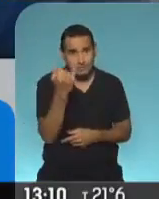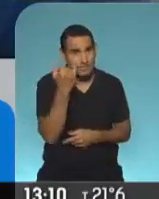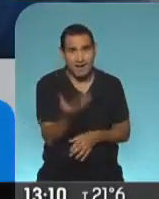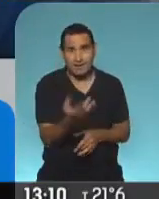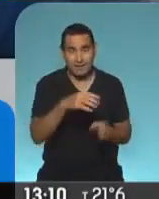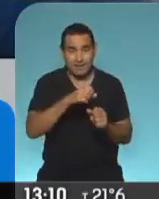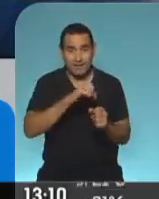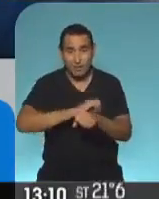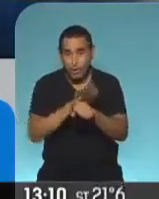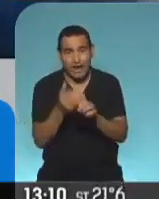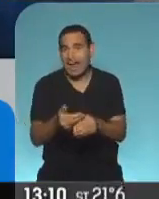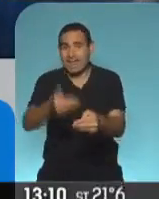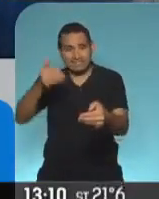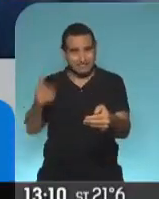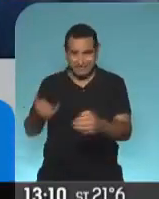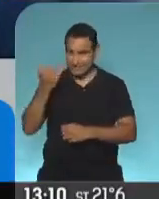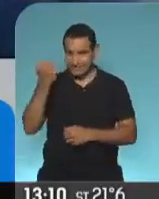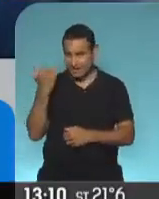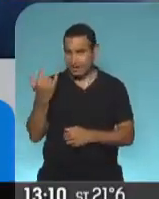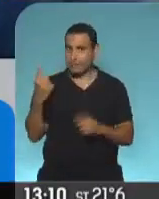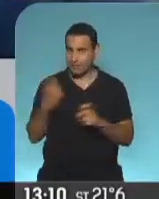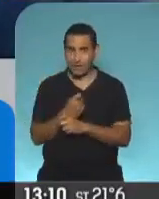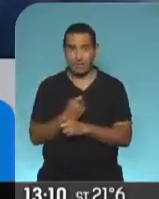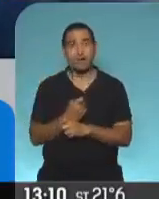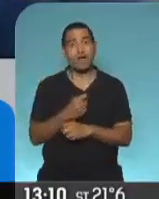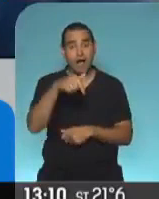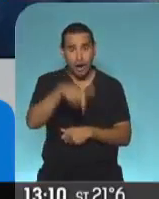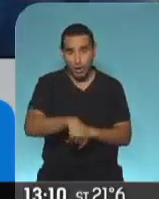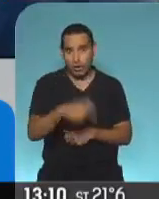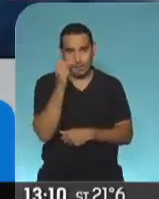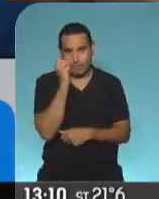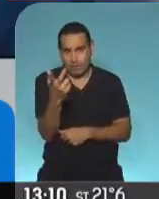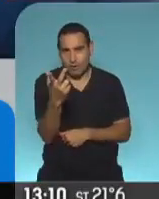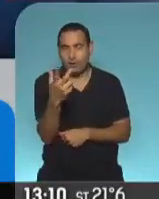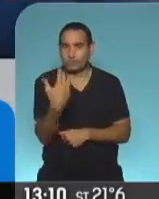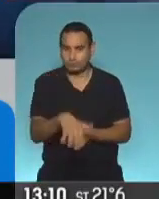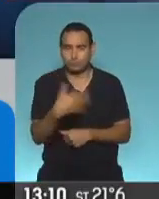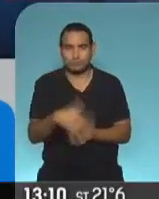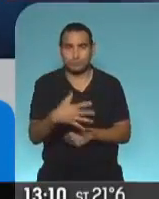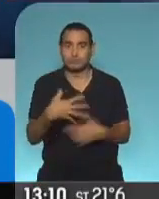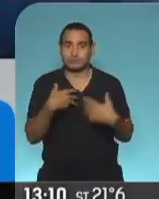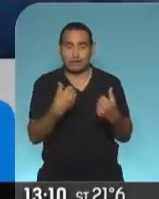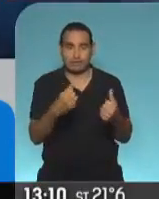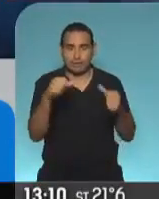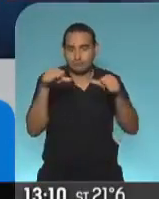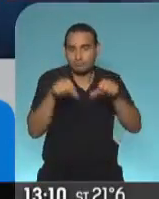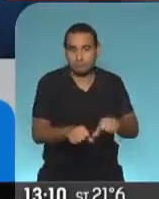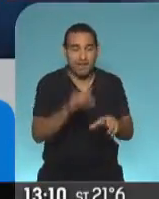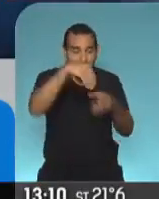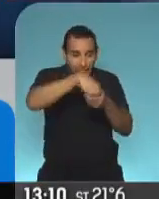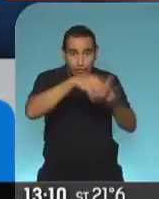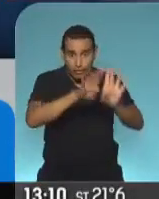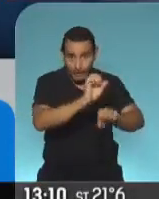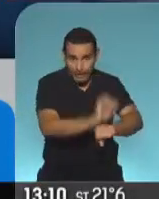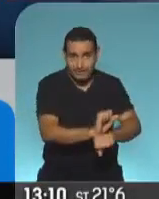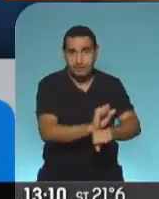la pandemia. Con la pandemia, dentro de las cárceles, bueno, esto puede ser una catástrofe sanitaria, no solo dentro de las cárceles, porque ¿dónde